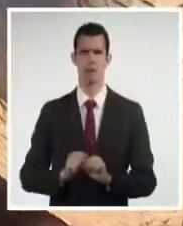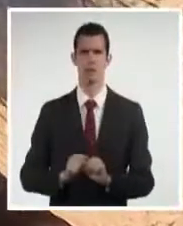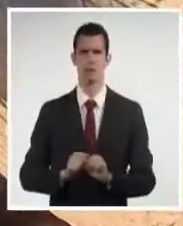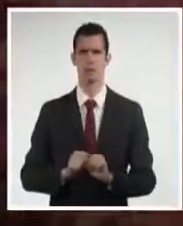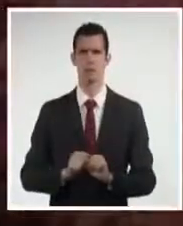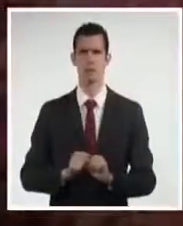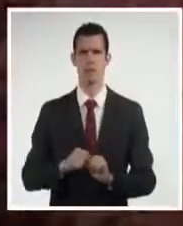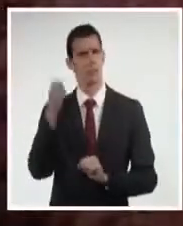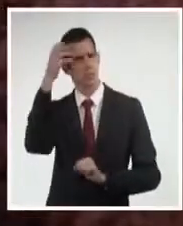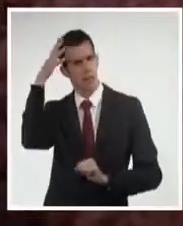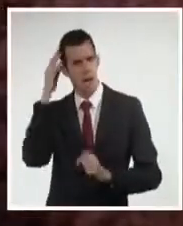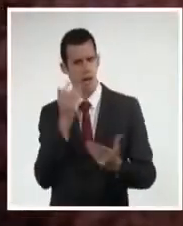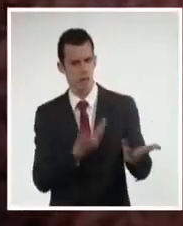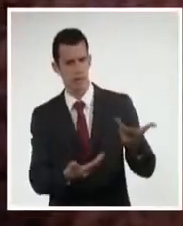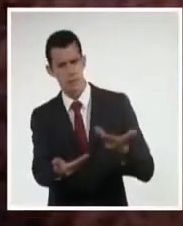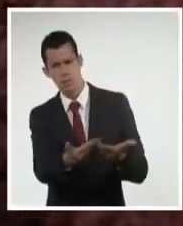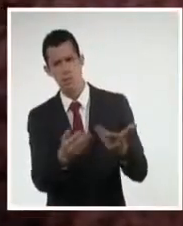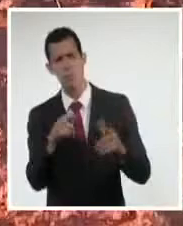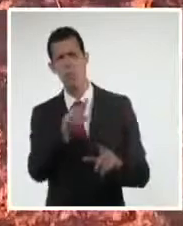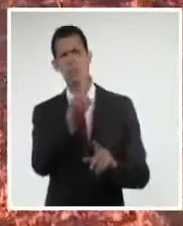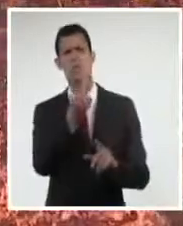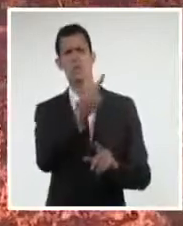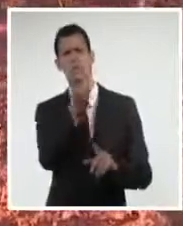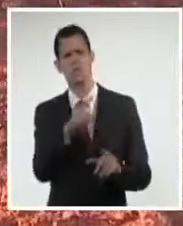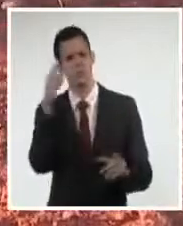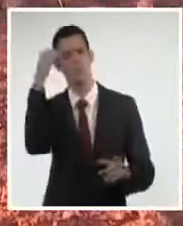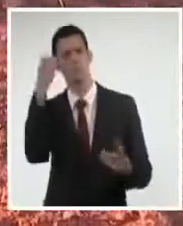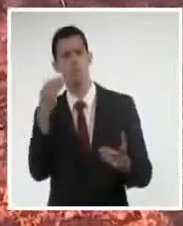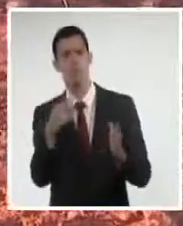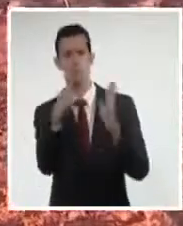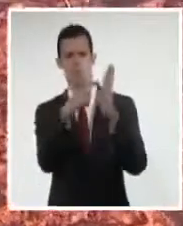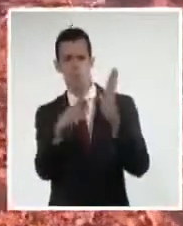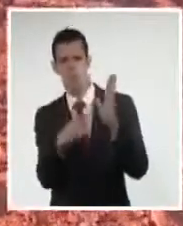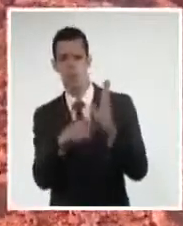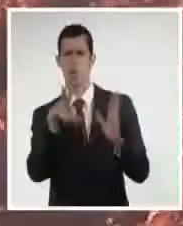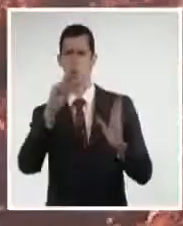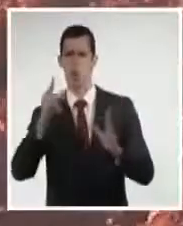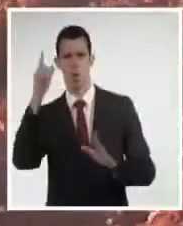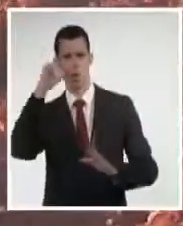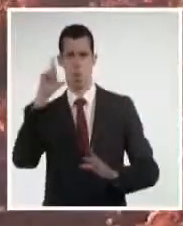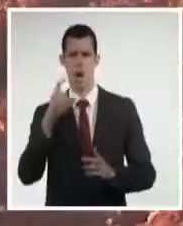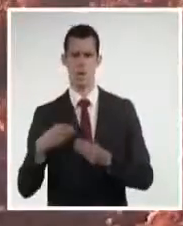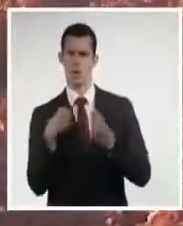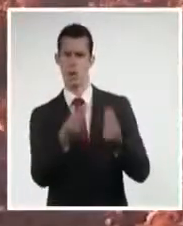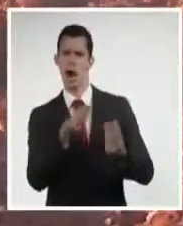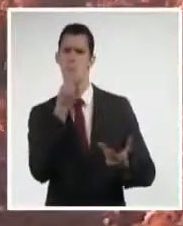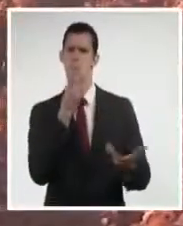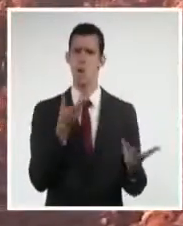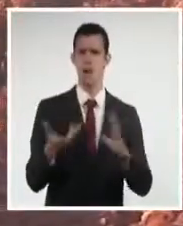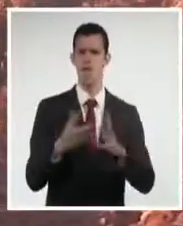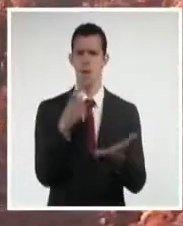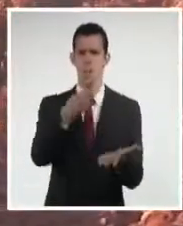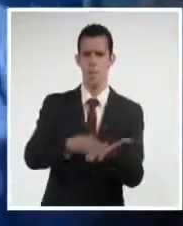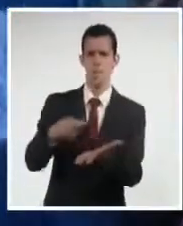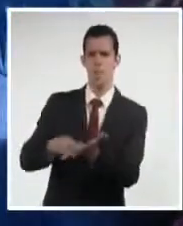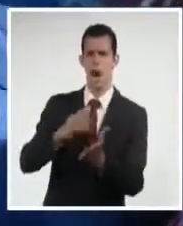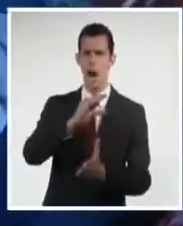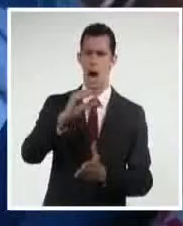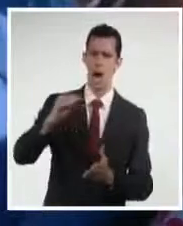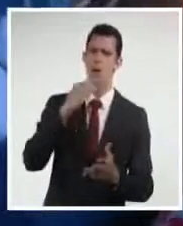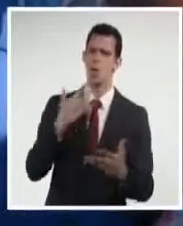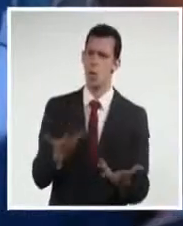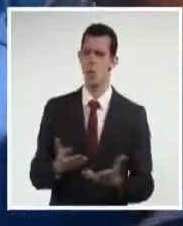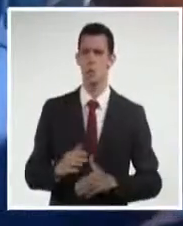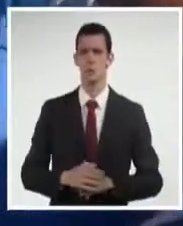interesó por la aplicación de las nuevas medidas aprobadas para el sector de la agricultura y las formas de pago a los obreros. A veces